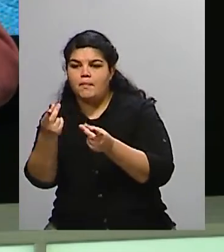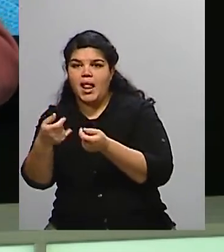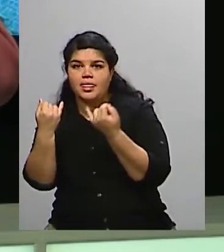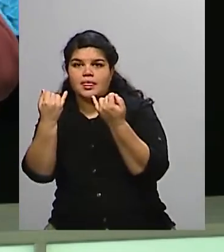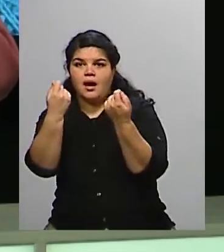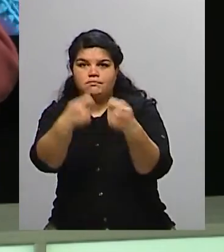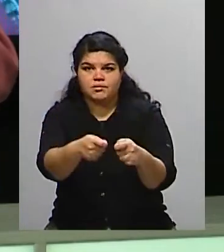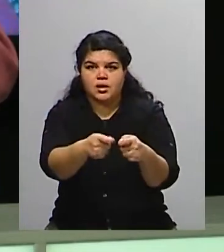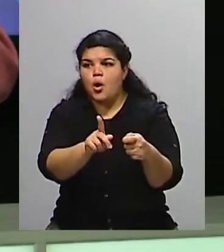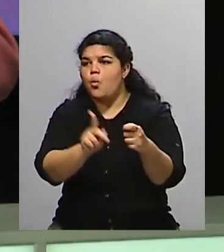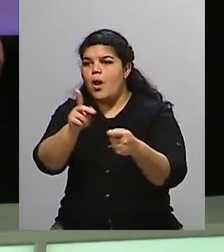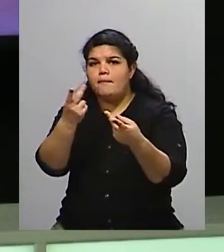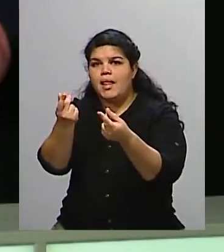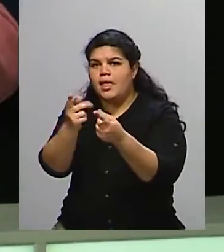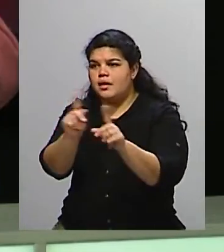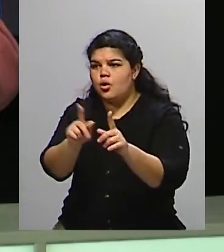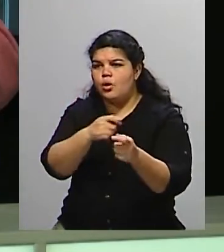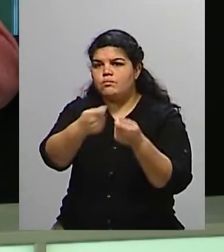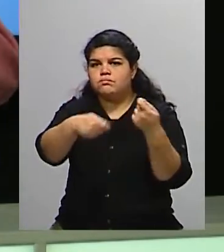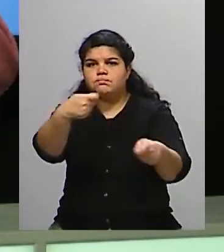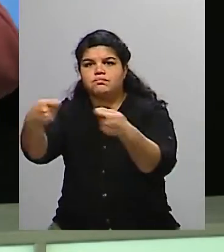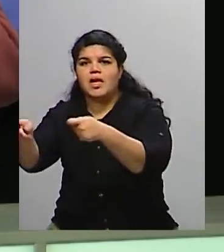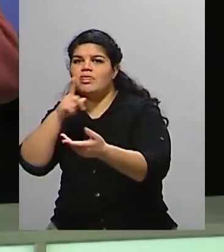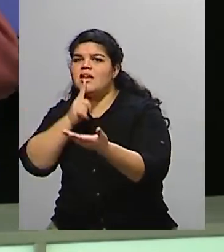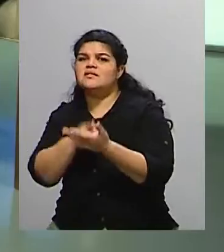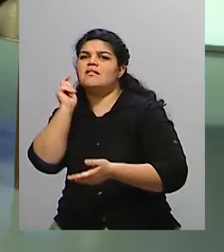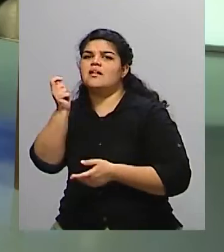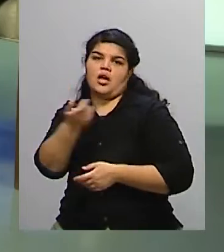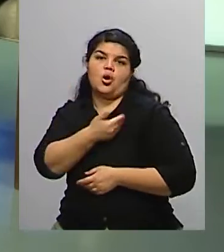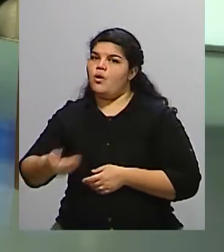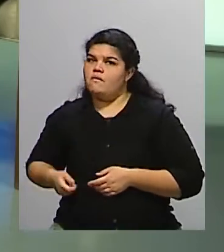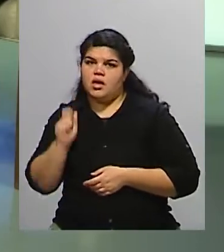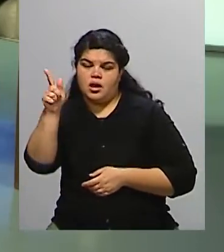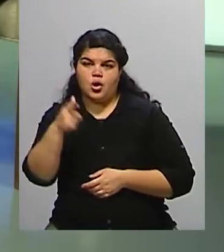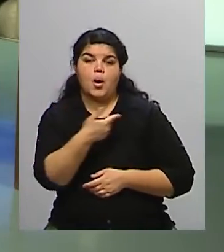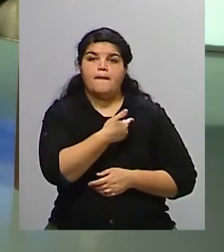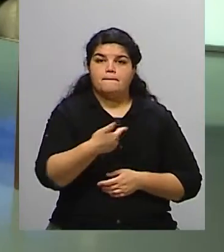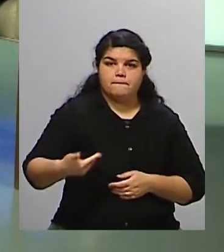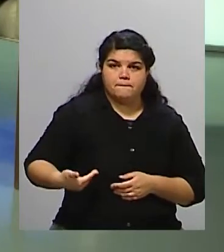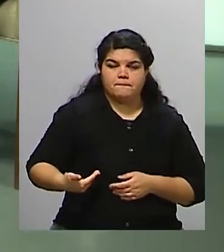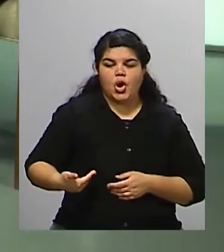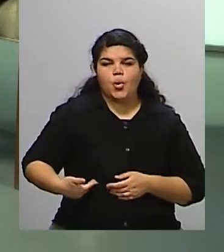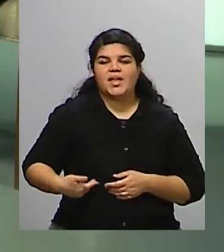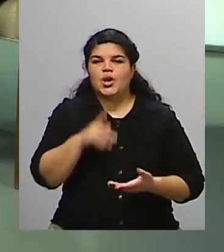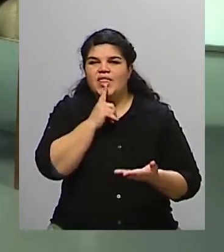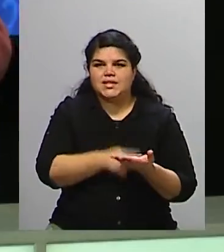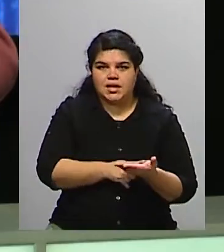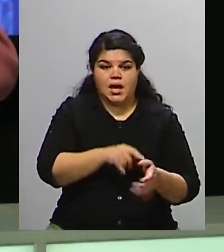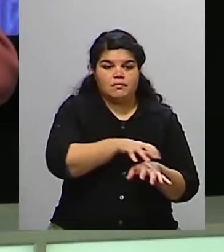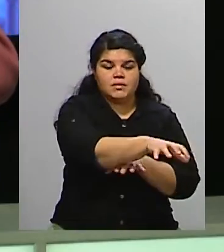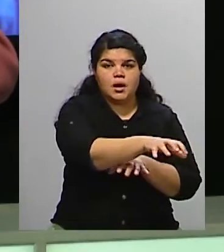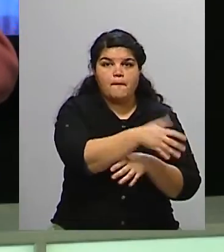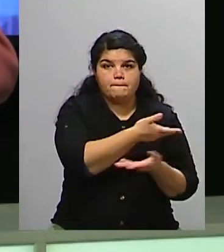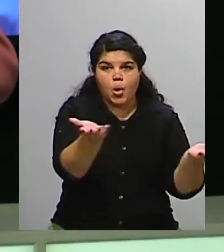en realidad, ¿de dónde surgen los recursos? De todo el Estado, de la nación. Ya sea privado o público, surgen de la actividad económica del país, de esa sociedad. Tal